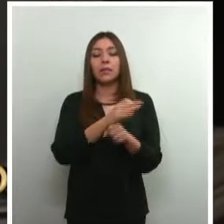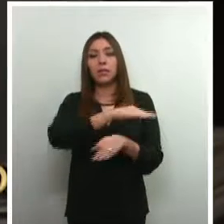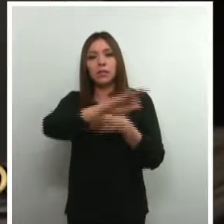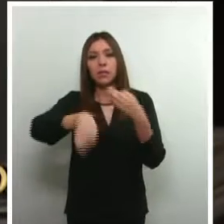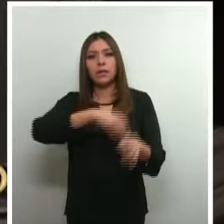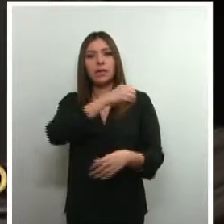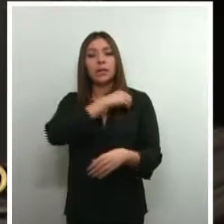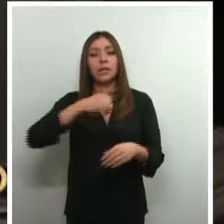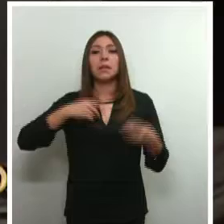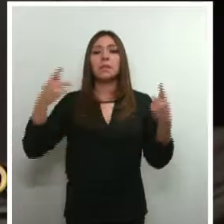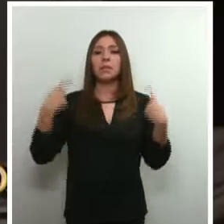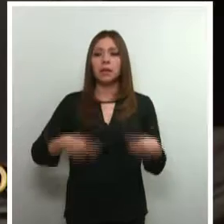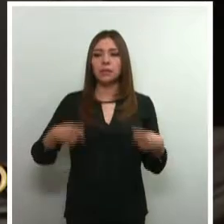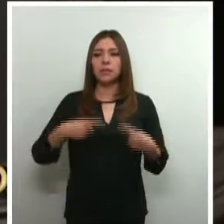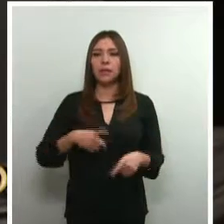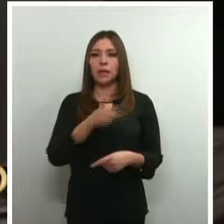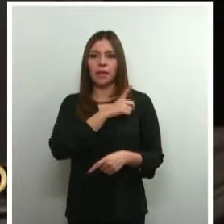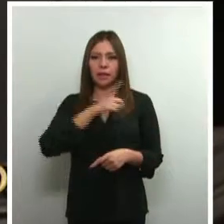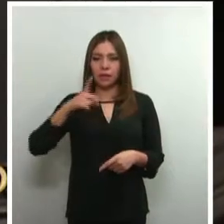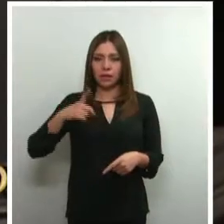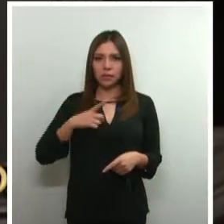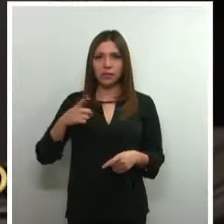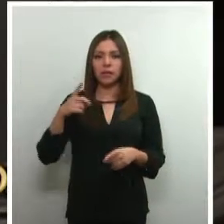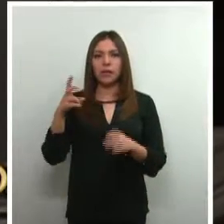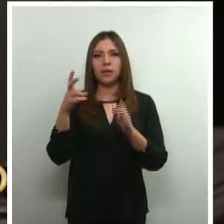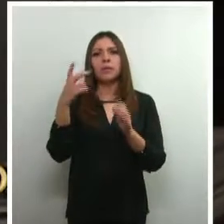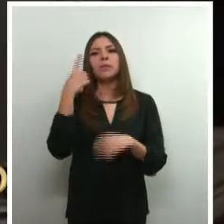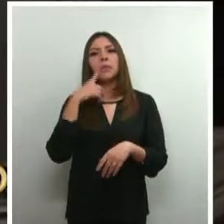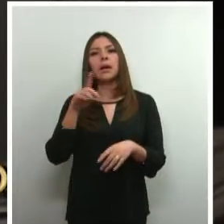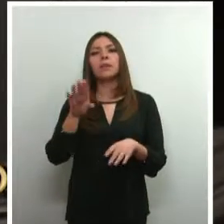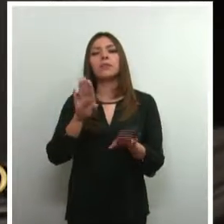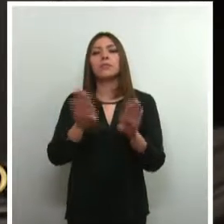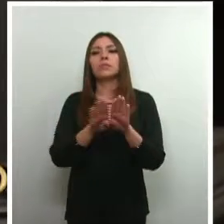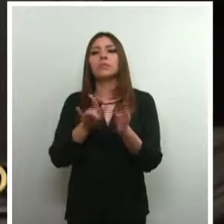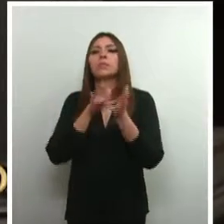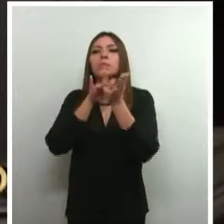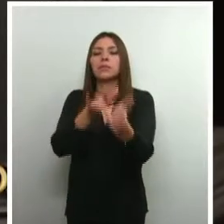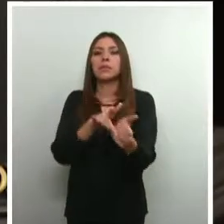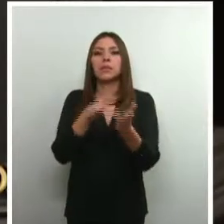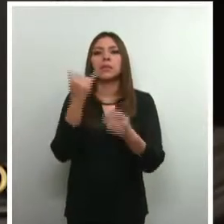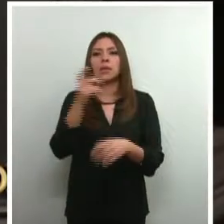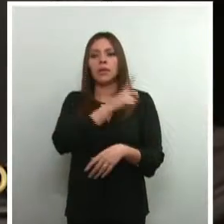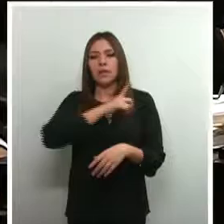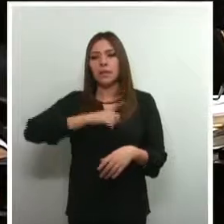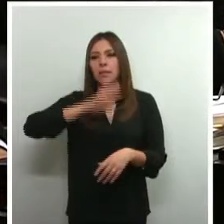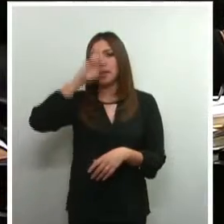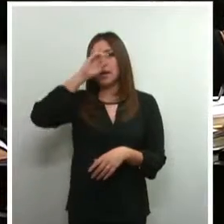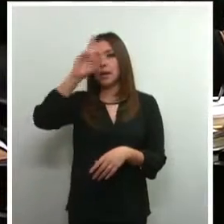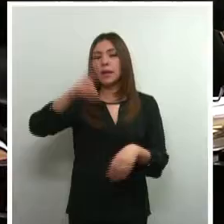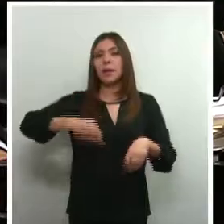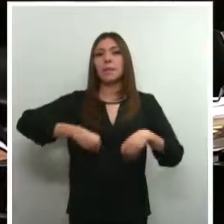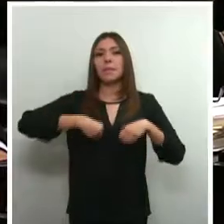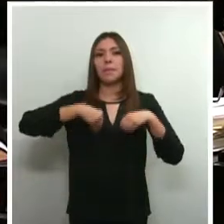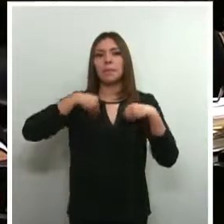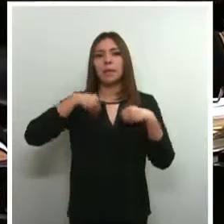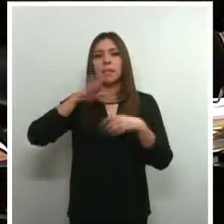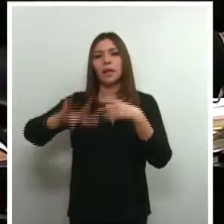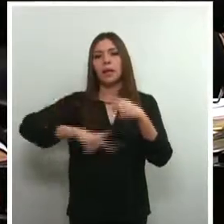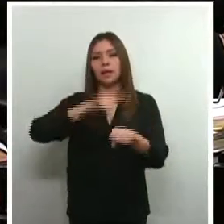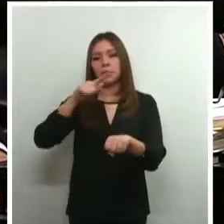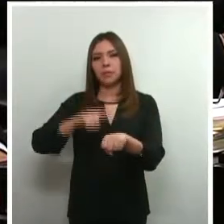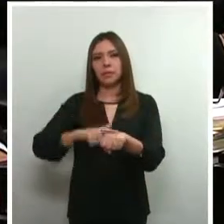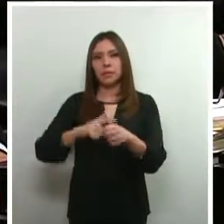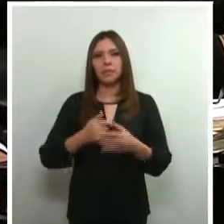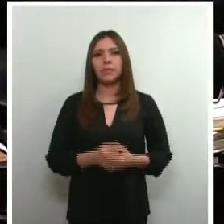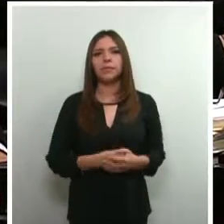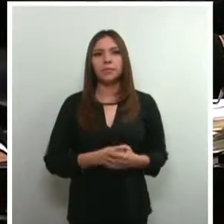que toda persona tiene el deber ético y la obligación jurídica y moral de respetar la vida e integridad de los